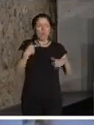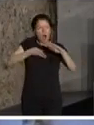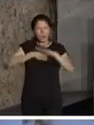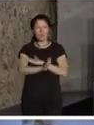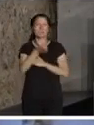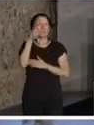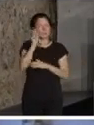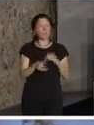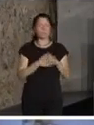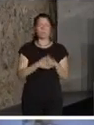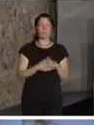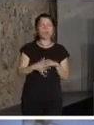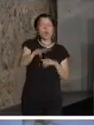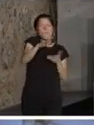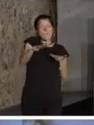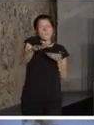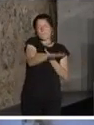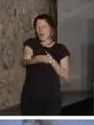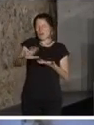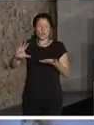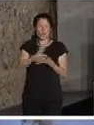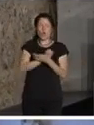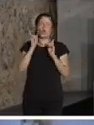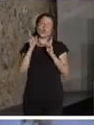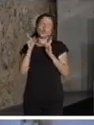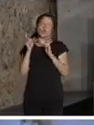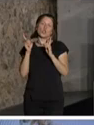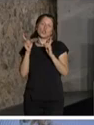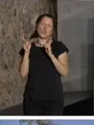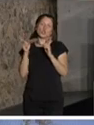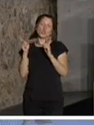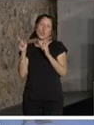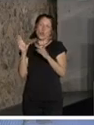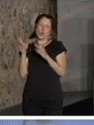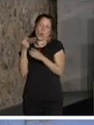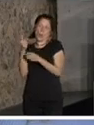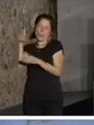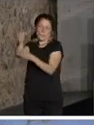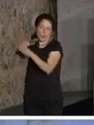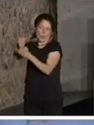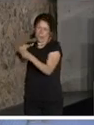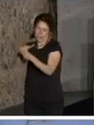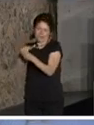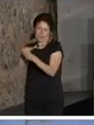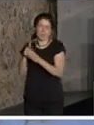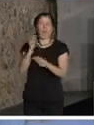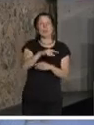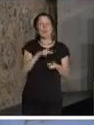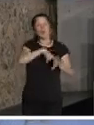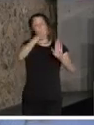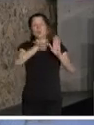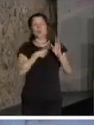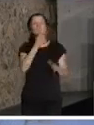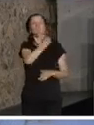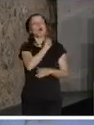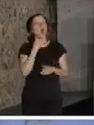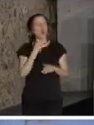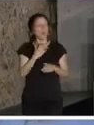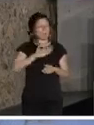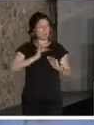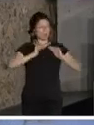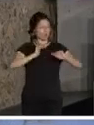accesibilidad en todos los barrios no solo donde tienen sus caladeros de Voto y también queremos un badajo que cuide su patrimonio